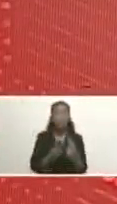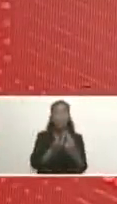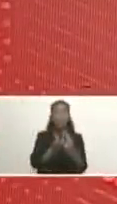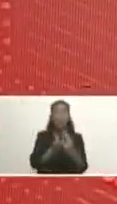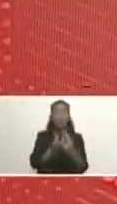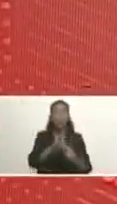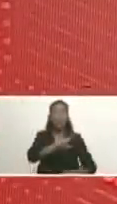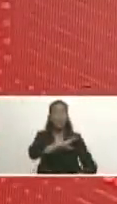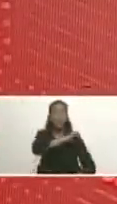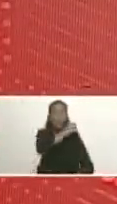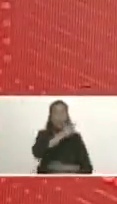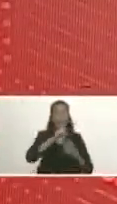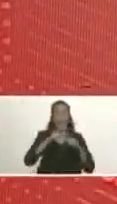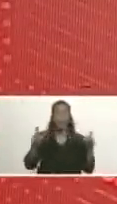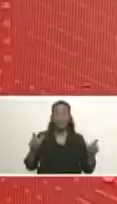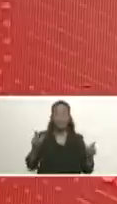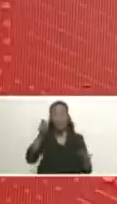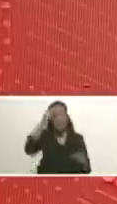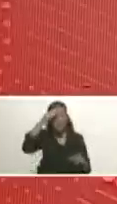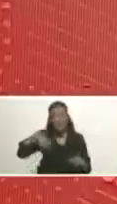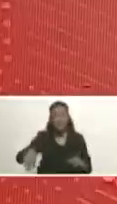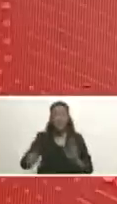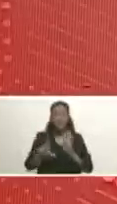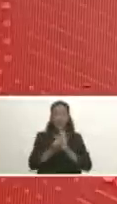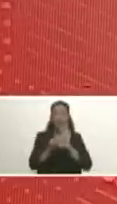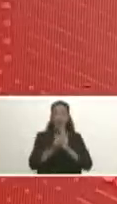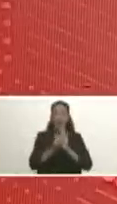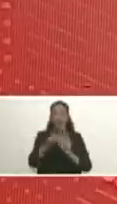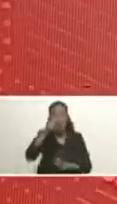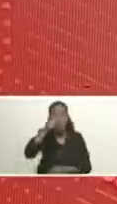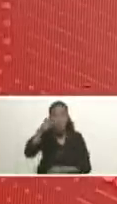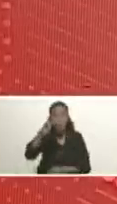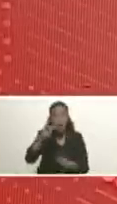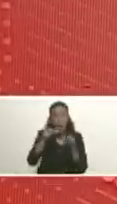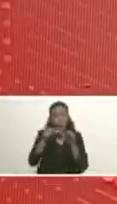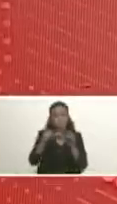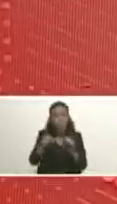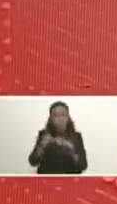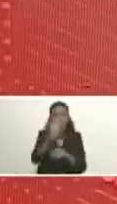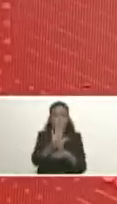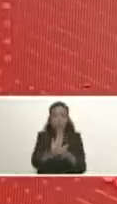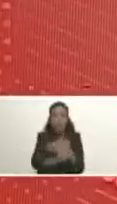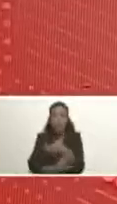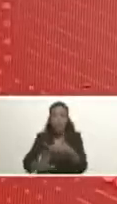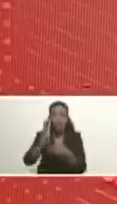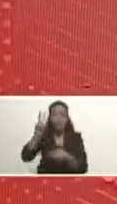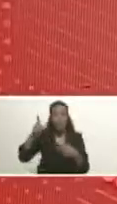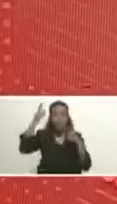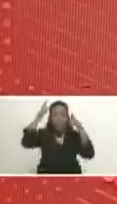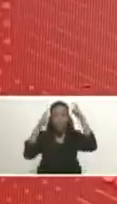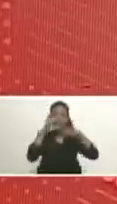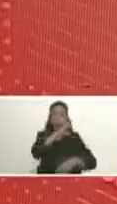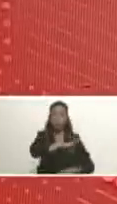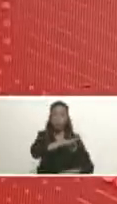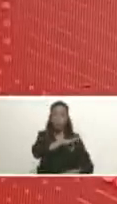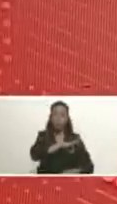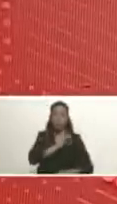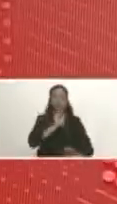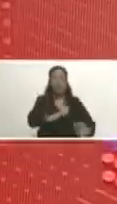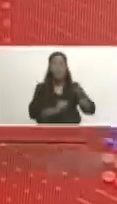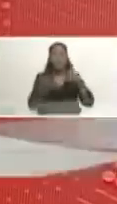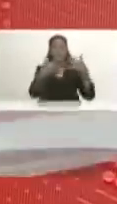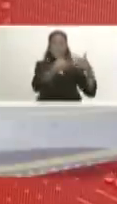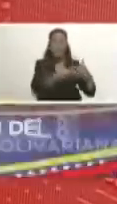el comandante general de los soldados de la ley y los centinelas permanentes de la patria, chavista, socialista y